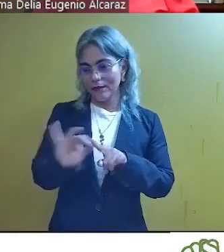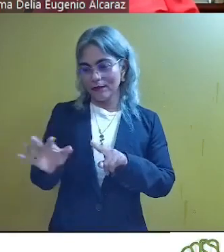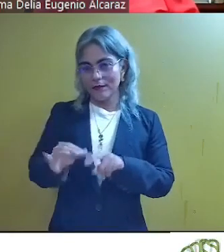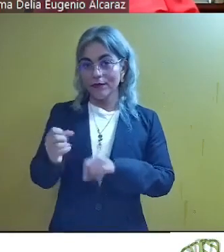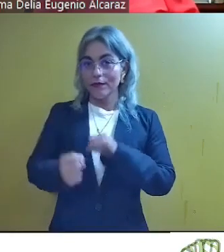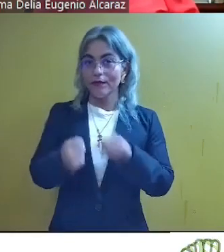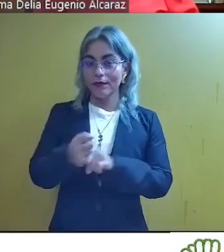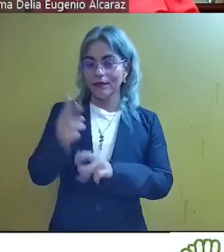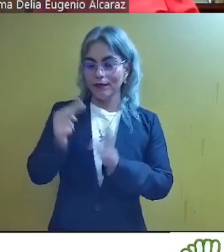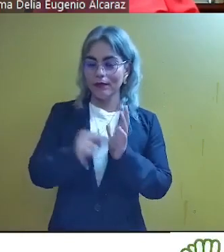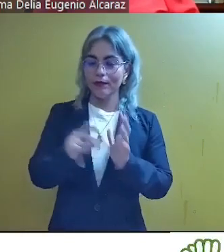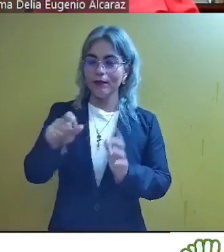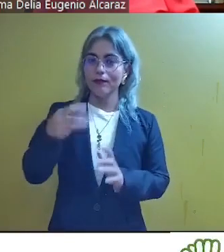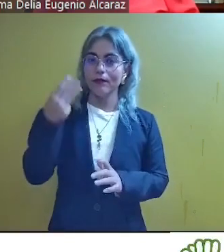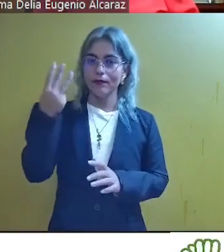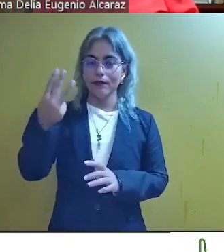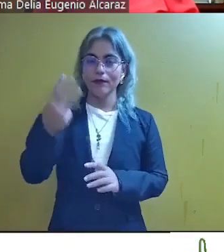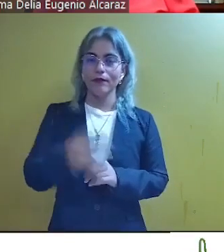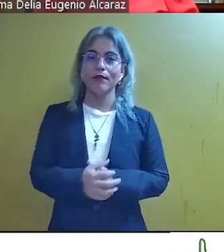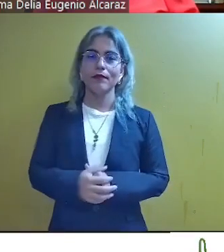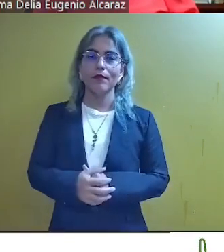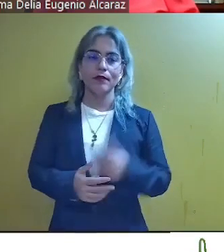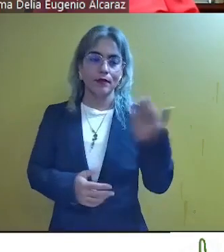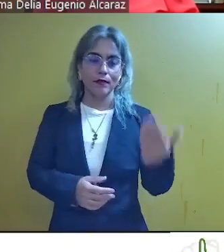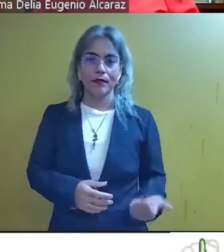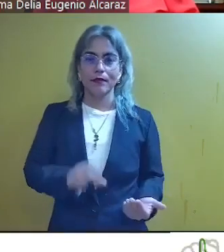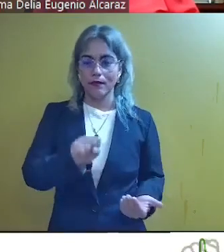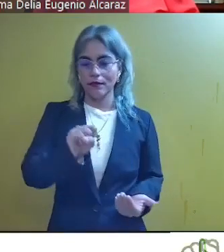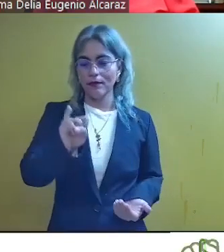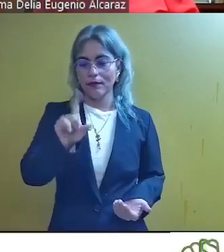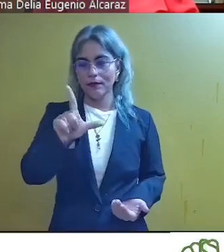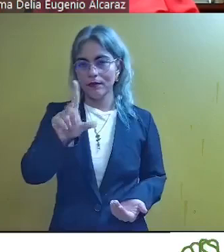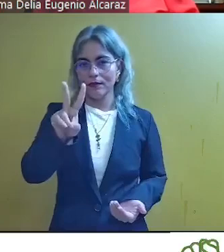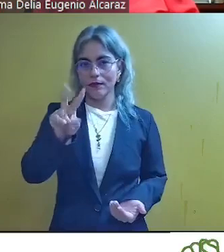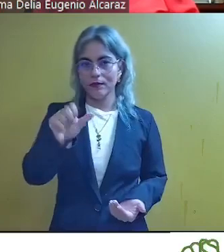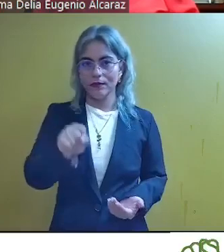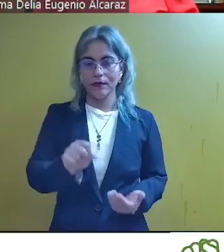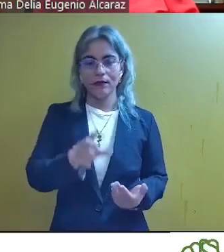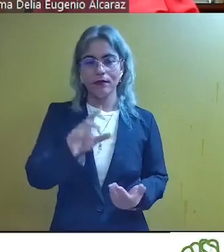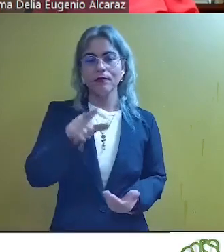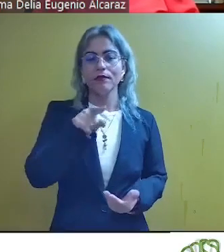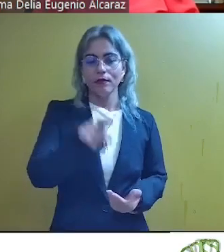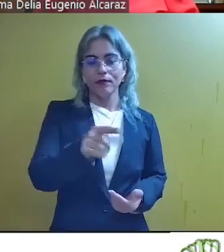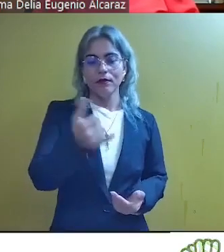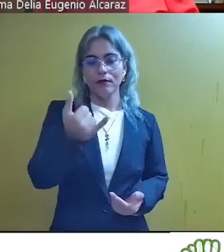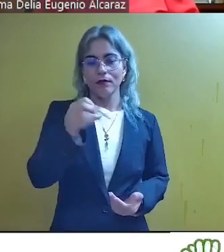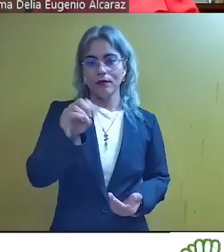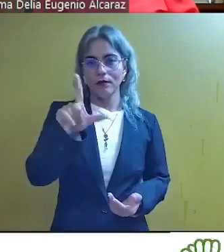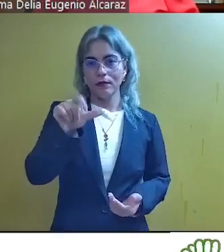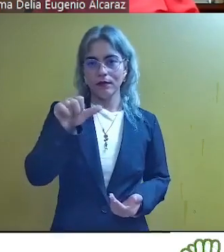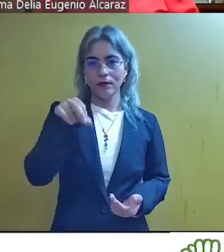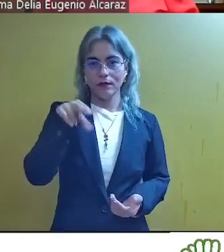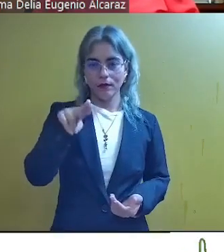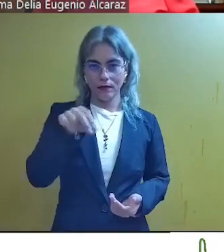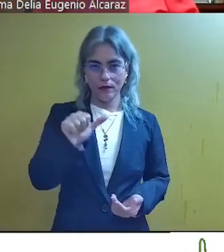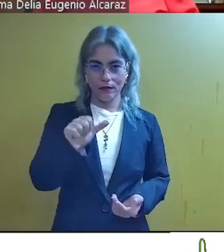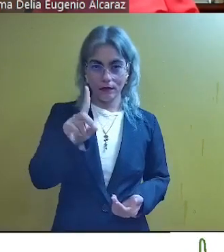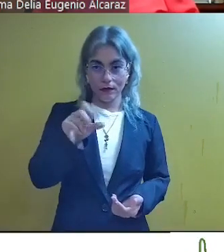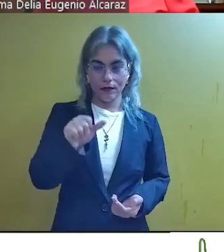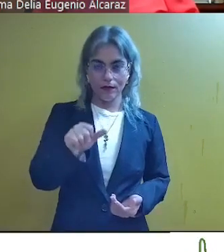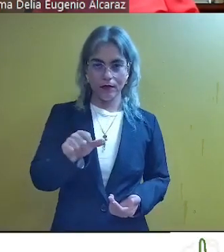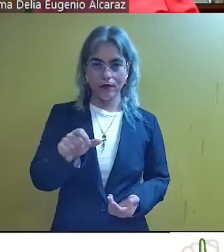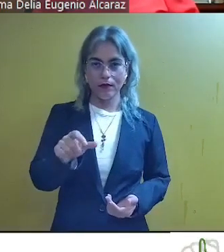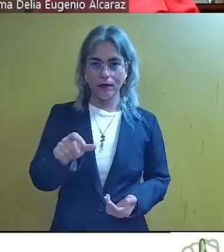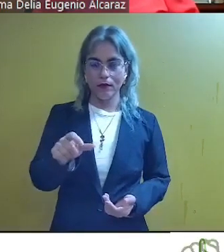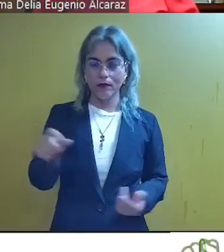pasado, promovida por las ciudadanas Silvia Martínez Ponce y Yolanda Leticia Medina Aguilar, respectivamente, en contra del